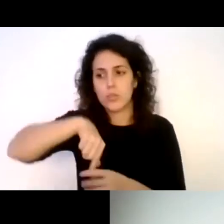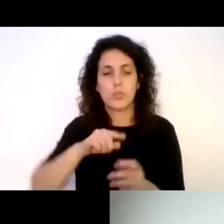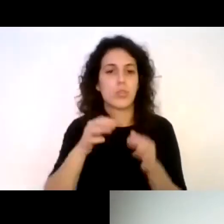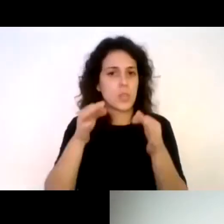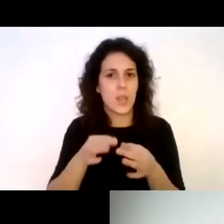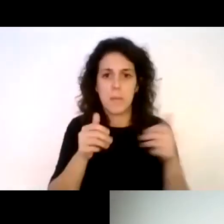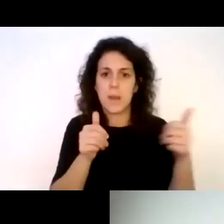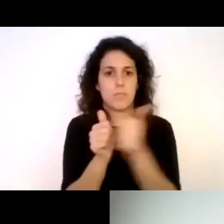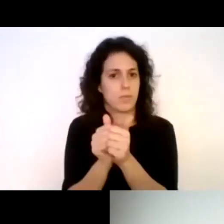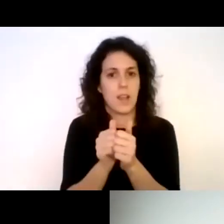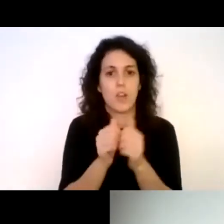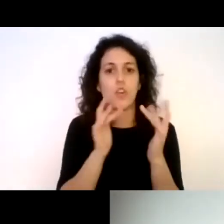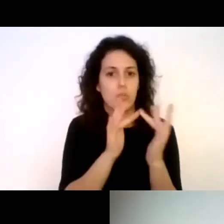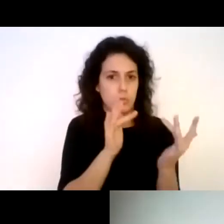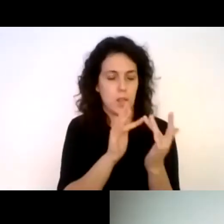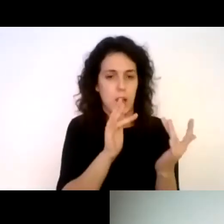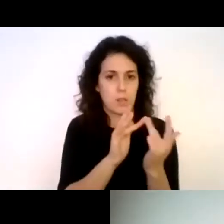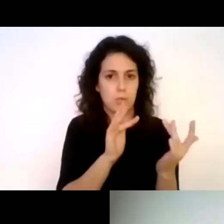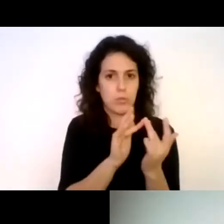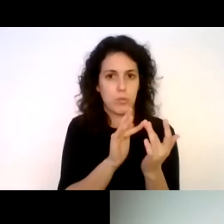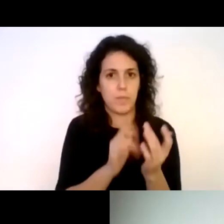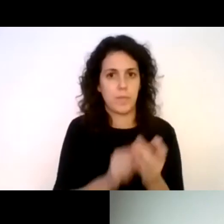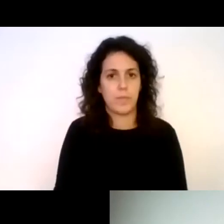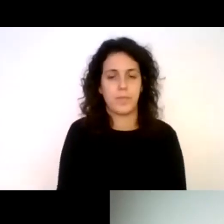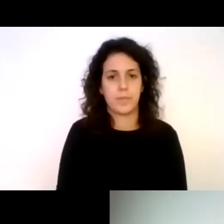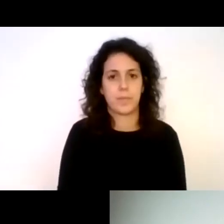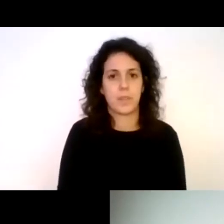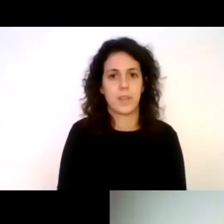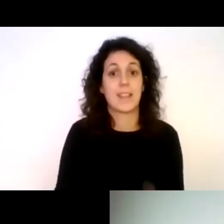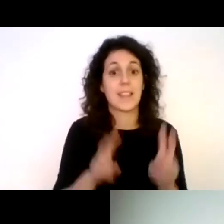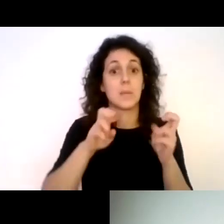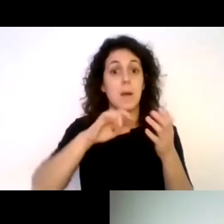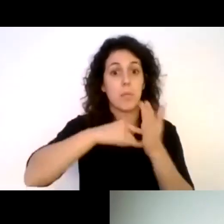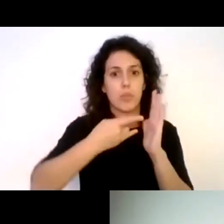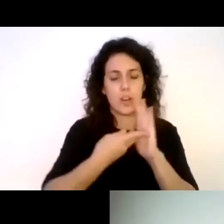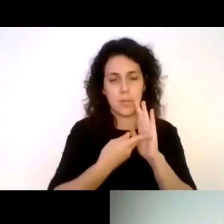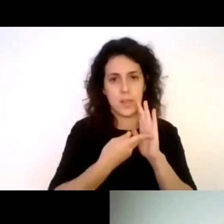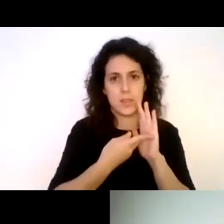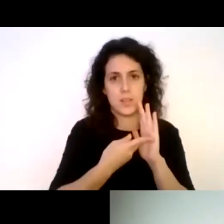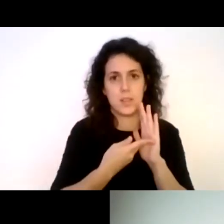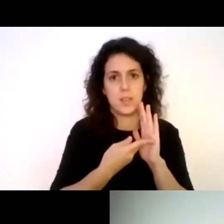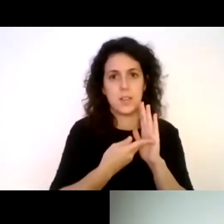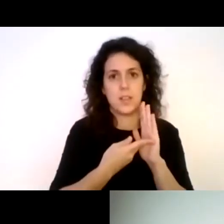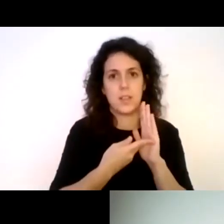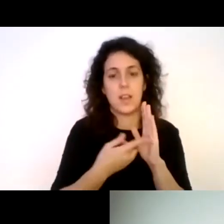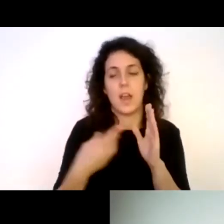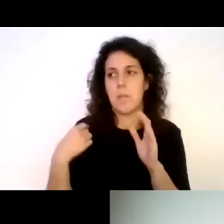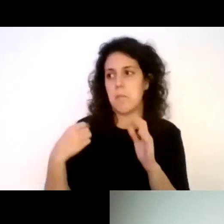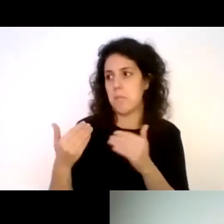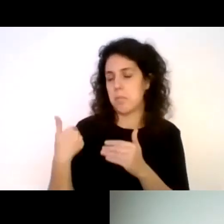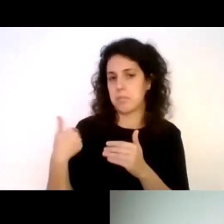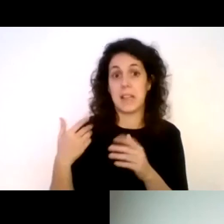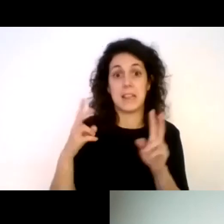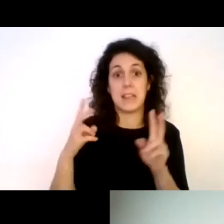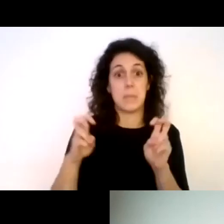una relación. En cuanto a programas que vengan haciendo de